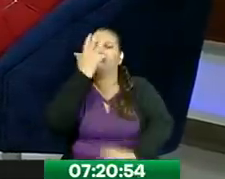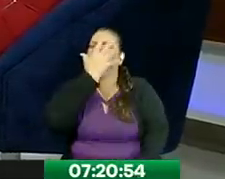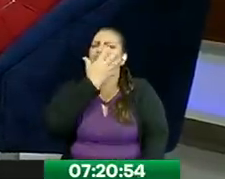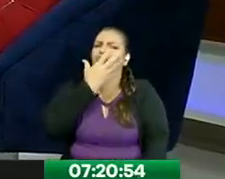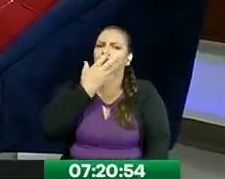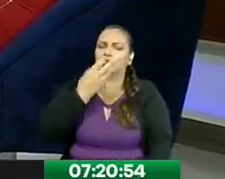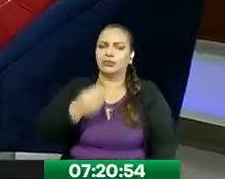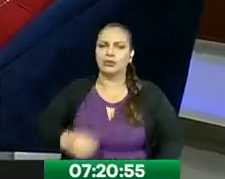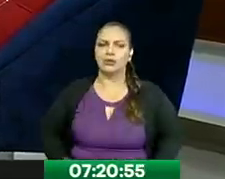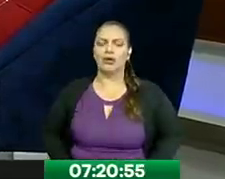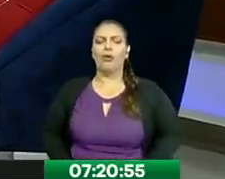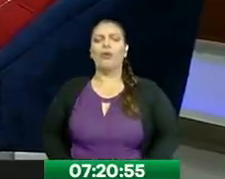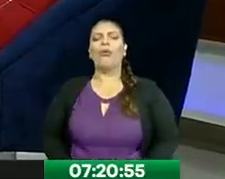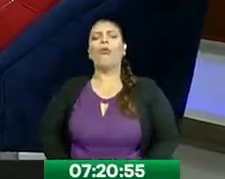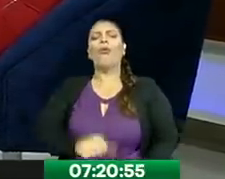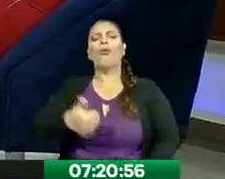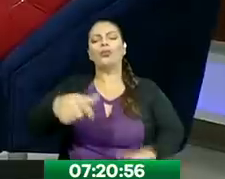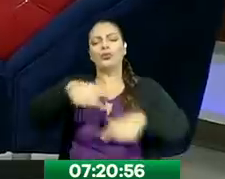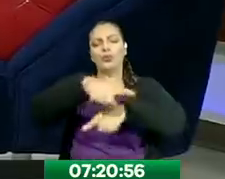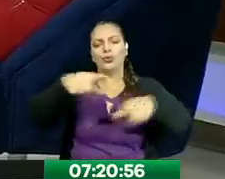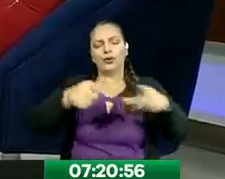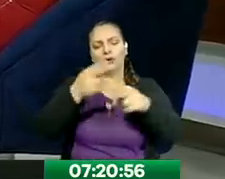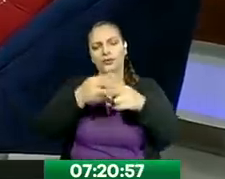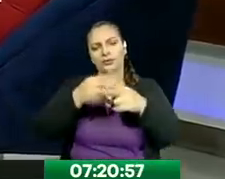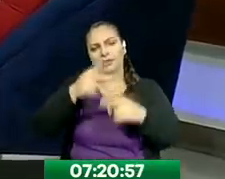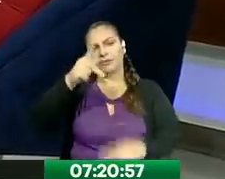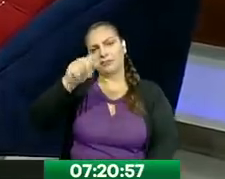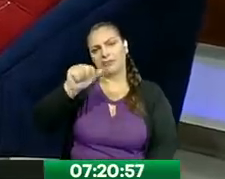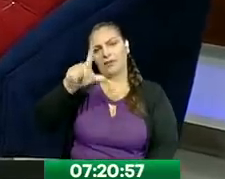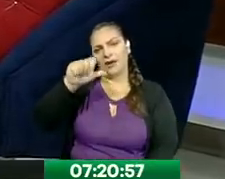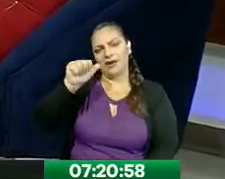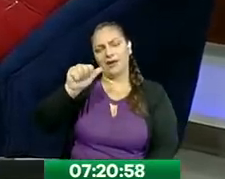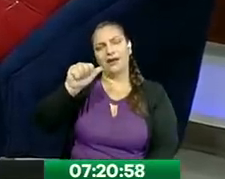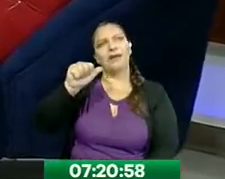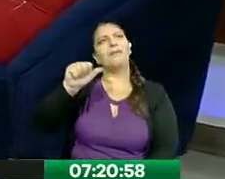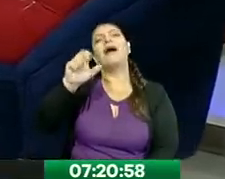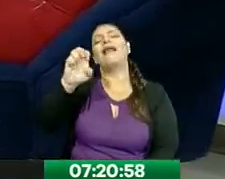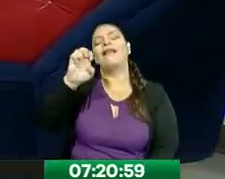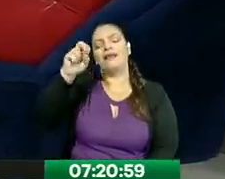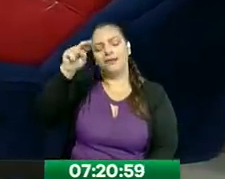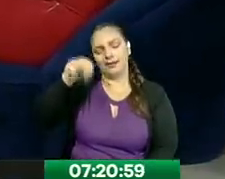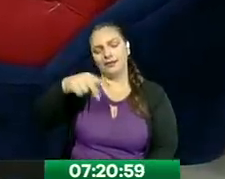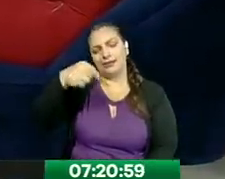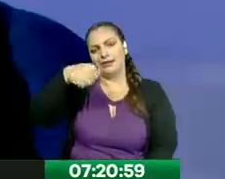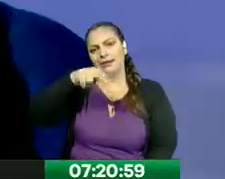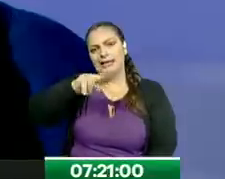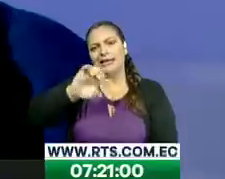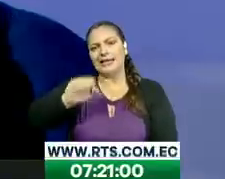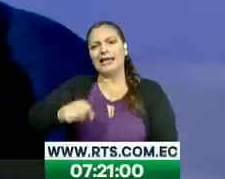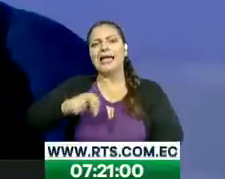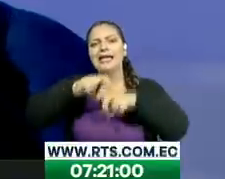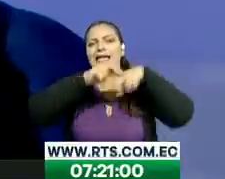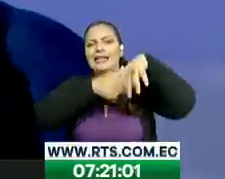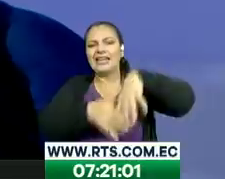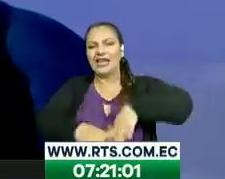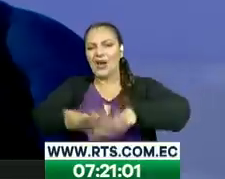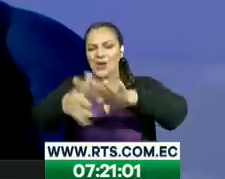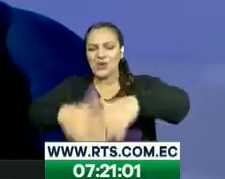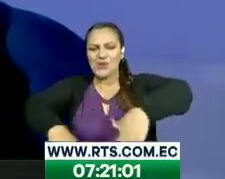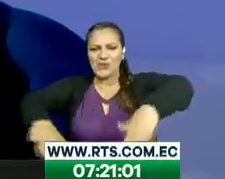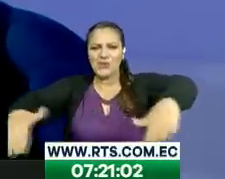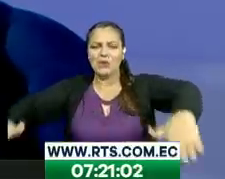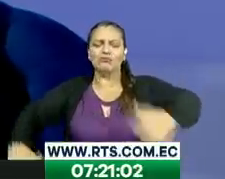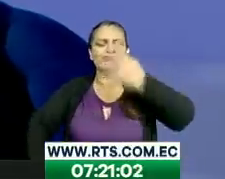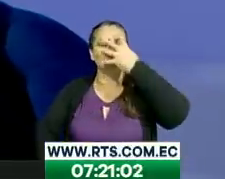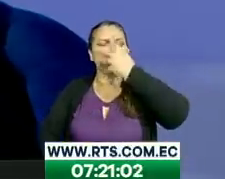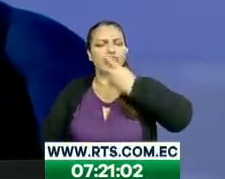esa playa es la más alta de la provincia tiene dos kilómetros de extensión aproximadamente en esta ocasión se está dando cierre la temporada de playa de aguadulce qué me